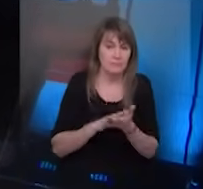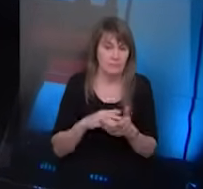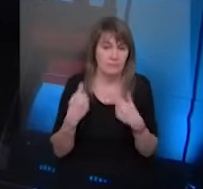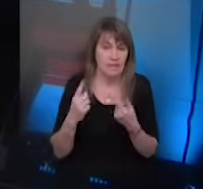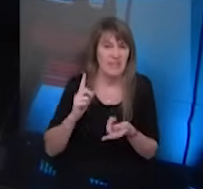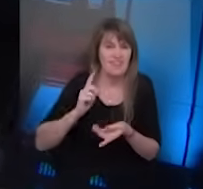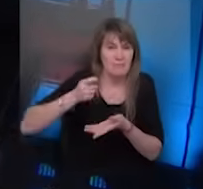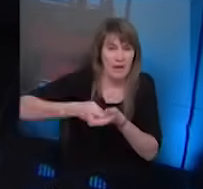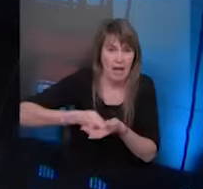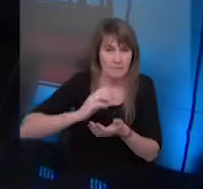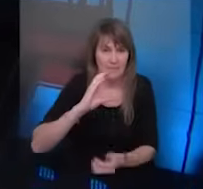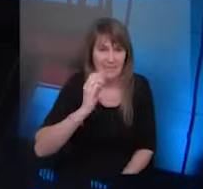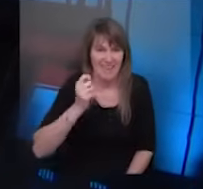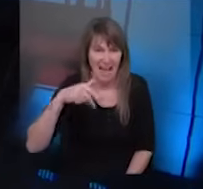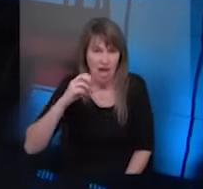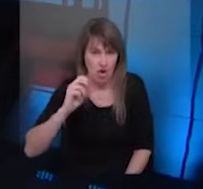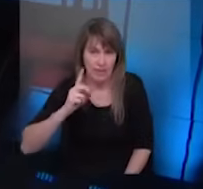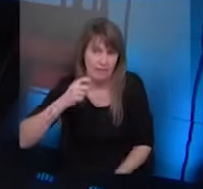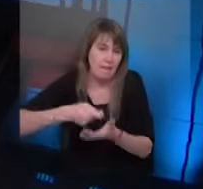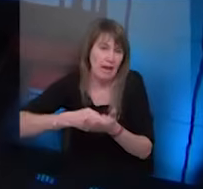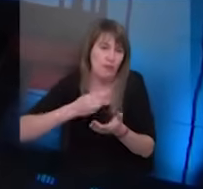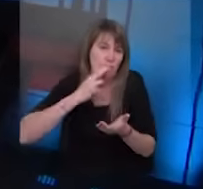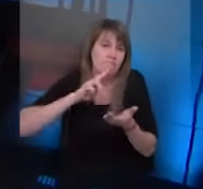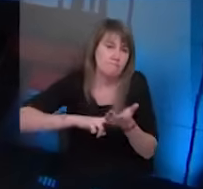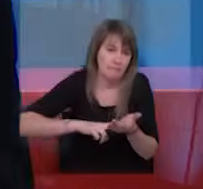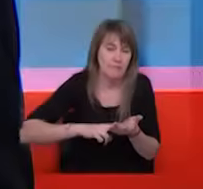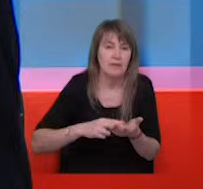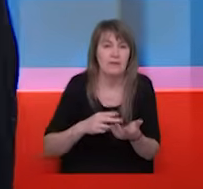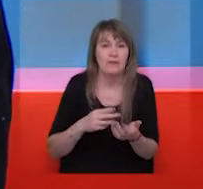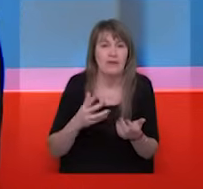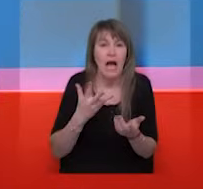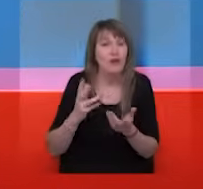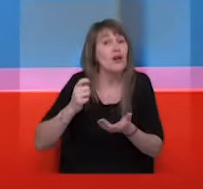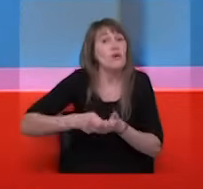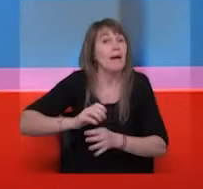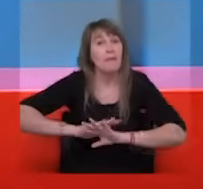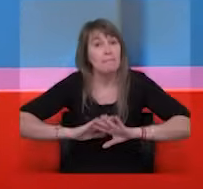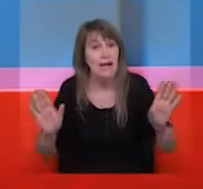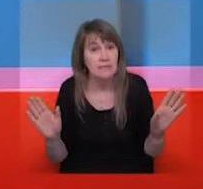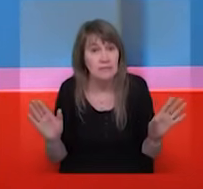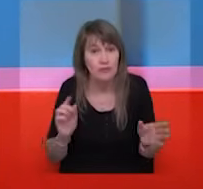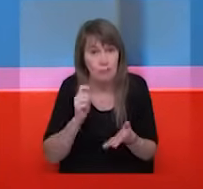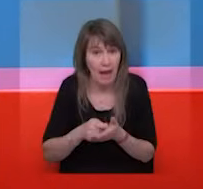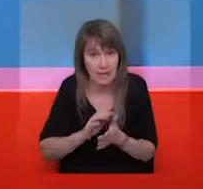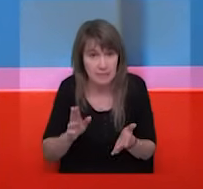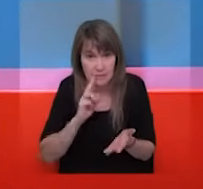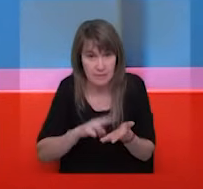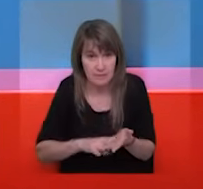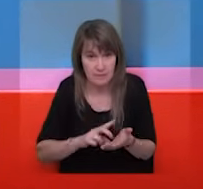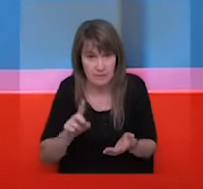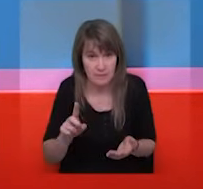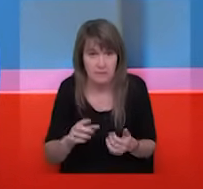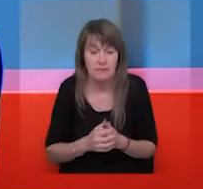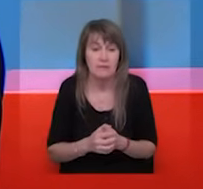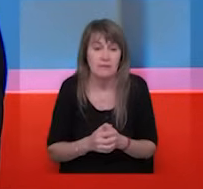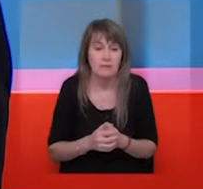que pagar un can nunca habían pagado nada y empezaron a pagar ahora dejaron de pagarla eso lo escuché el otro día este